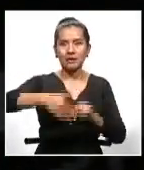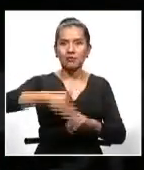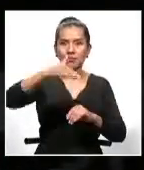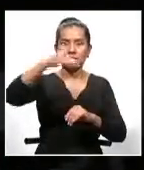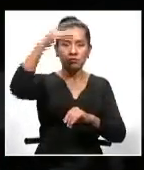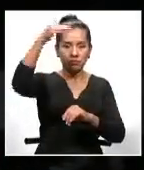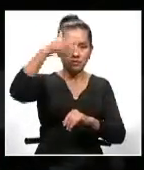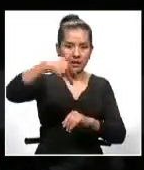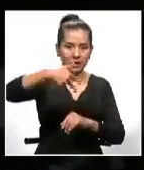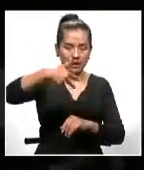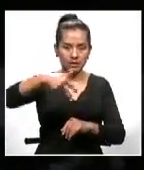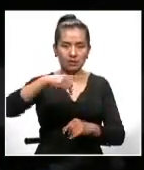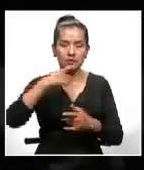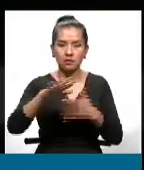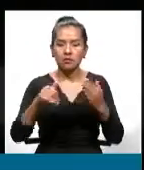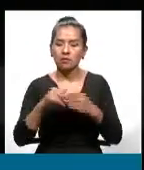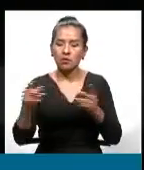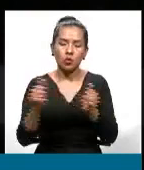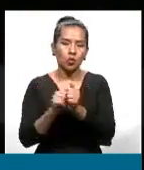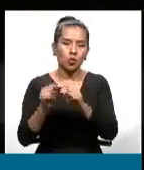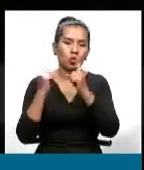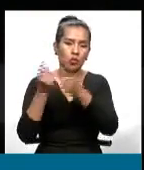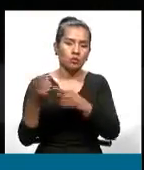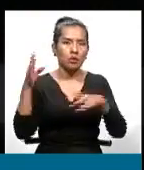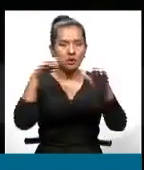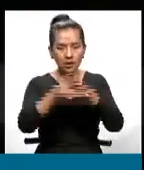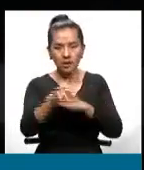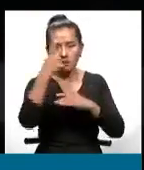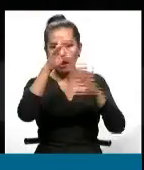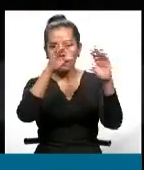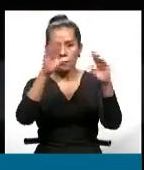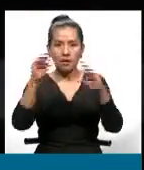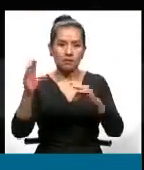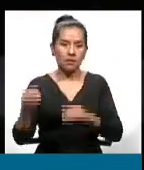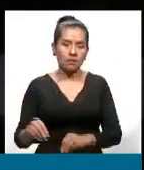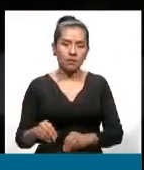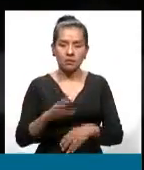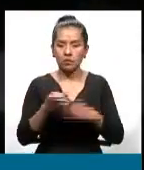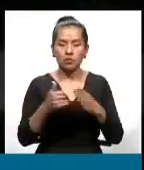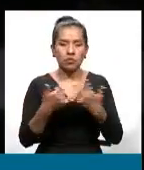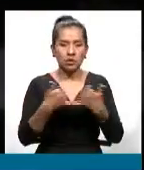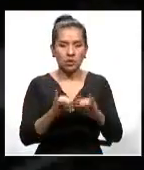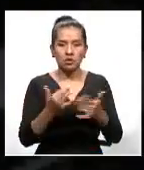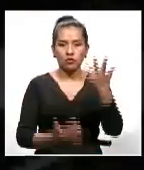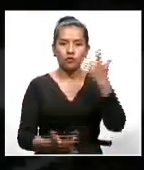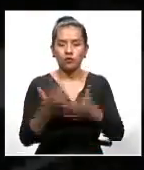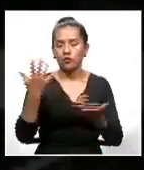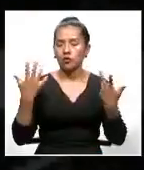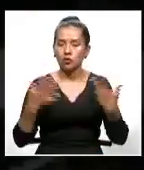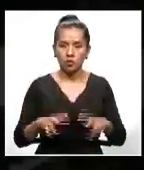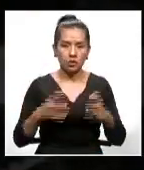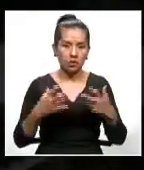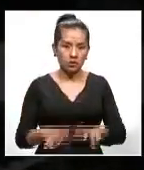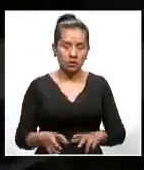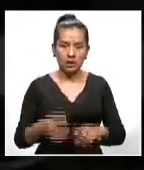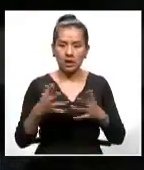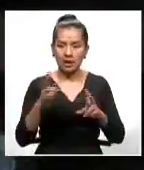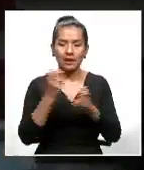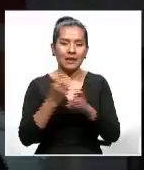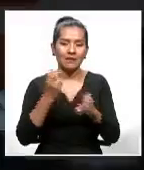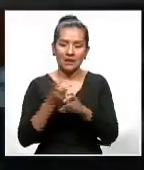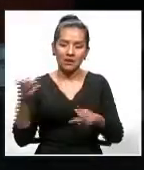diferentes unidades de la policía como la UTOP y Delta, quienes tuvieron que abrir camino para poder llegar hasta este